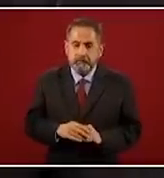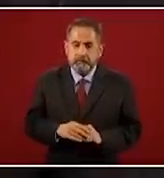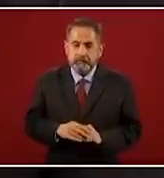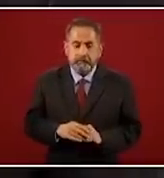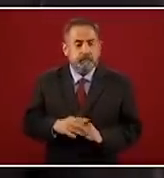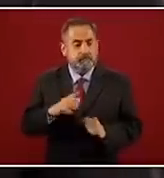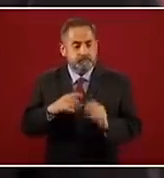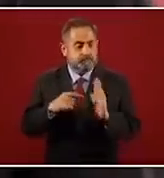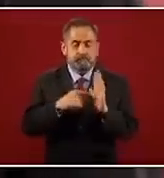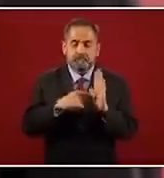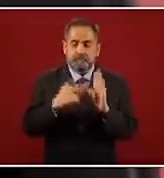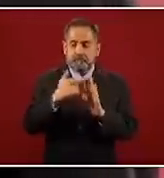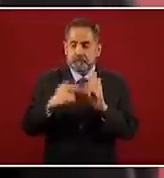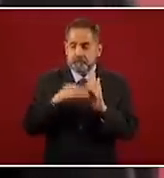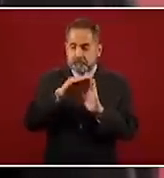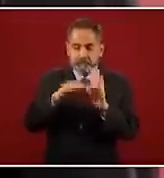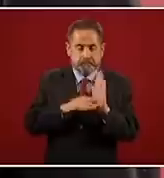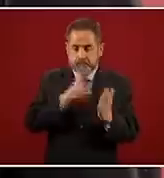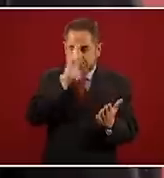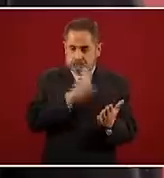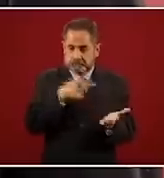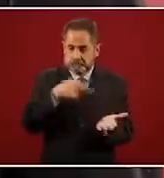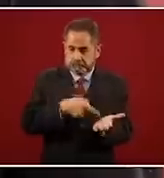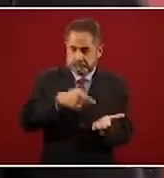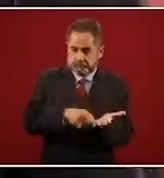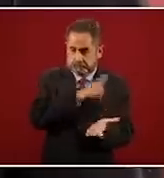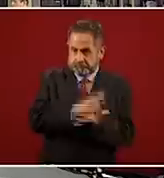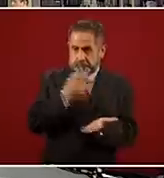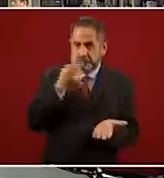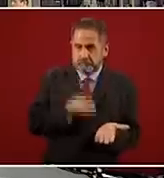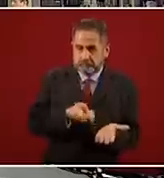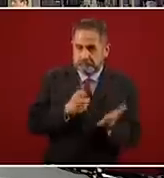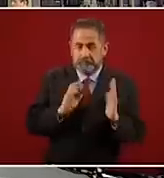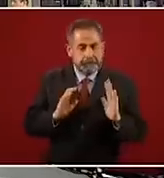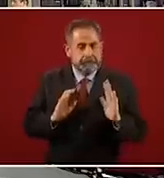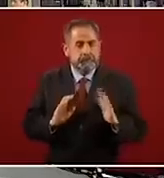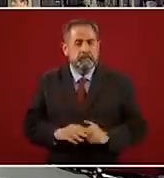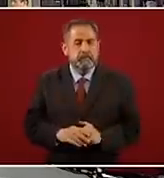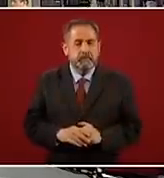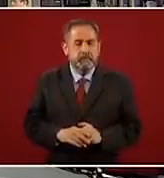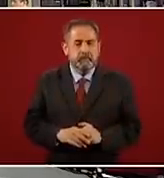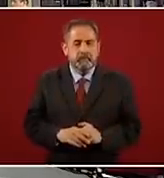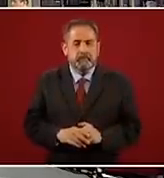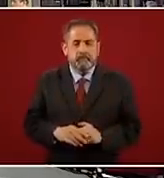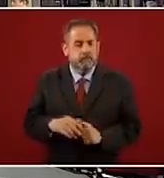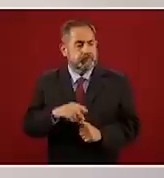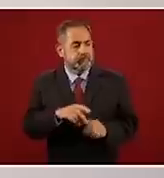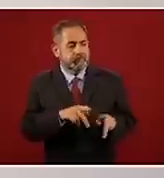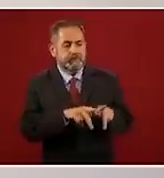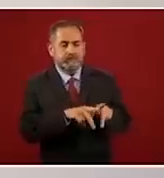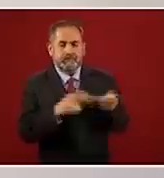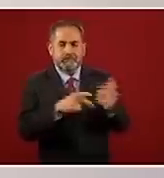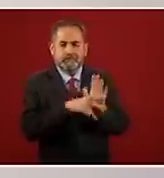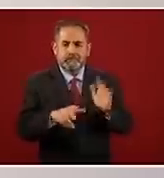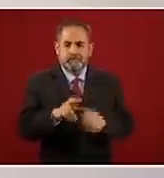un marco legal que se debe de respetar. ¿Sí? El Reforma tiene problemas